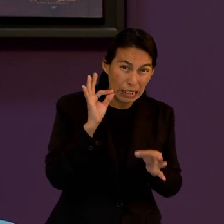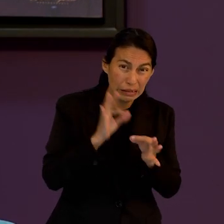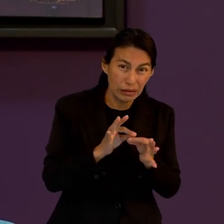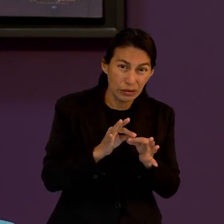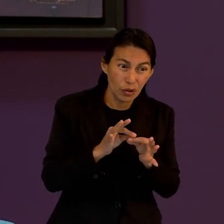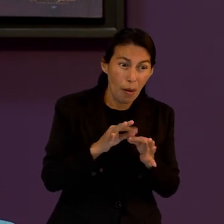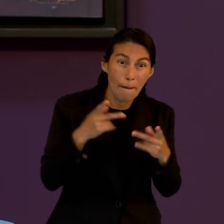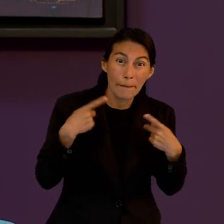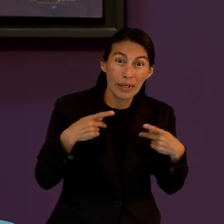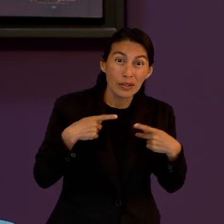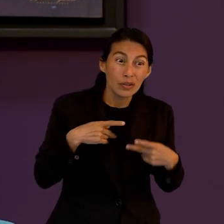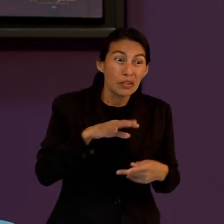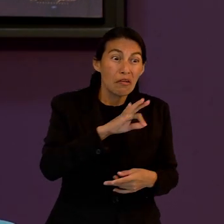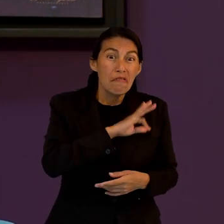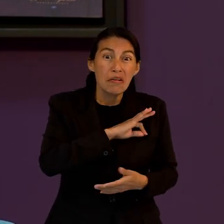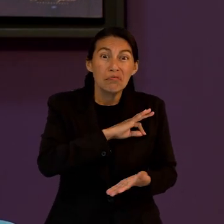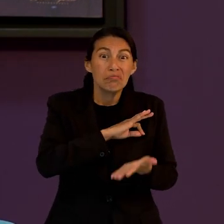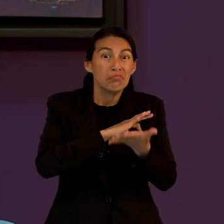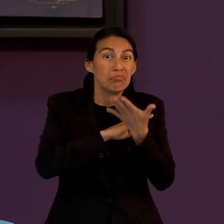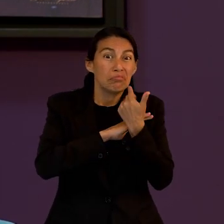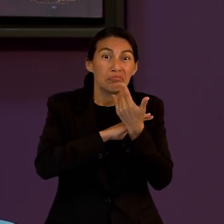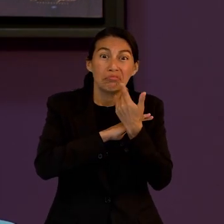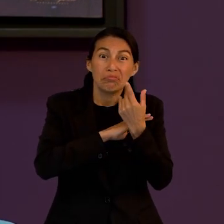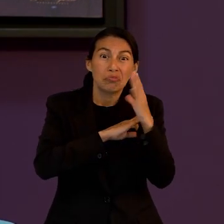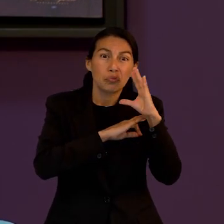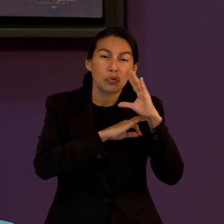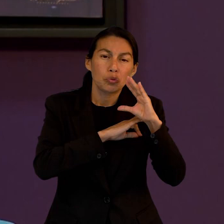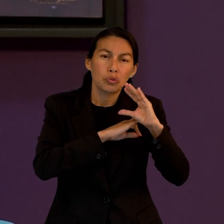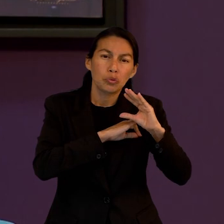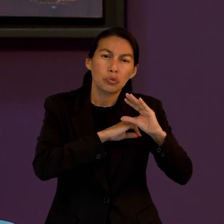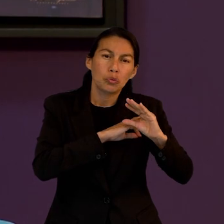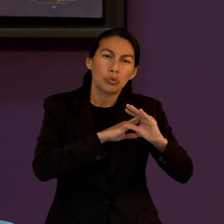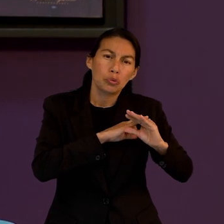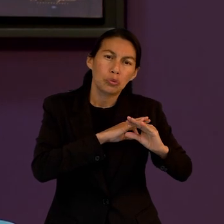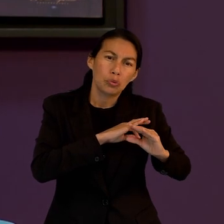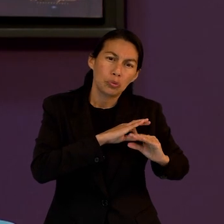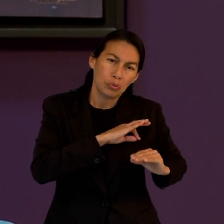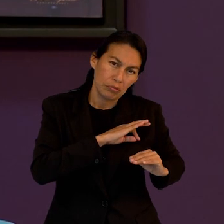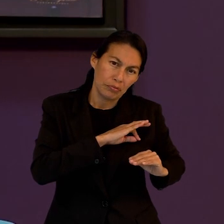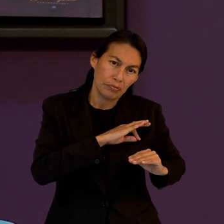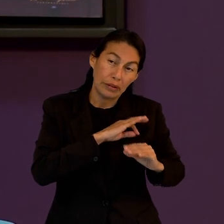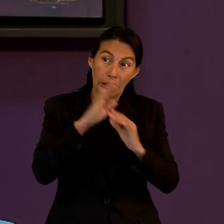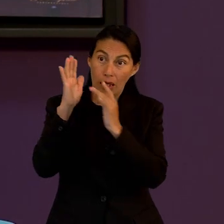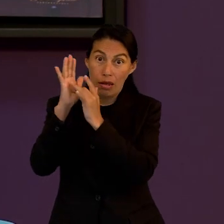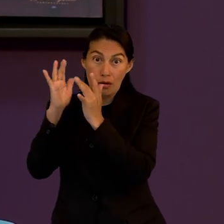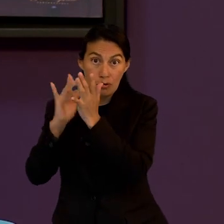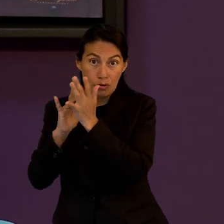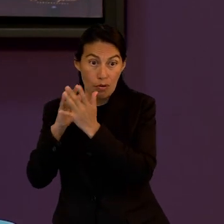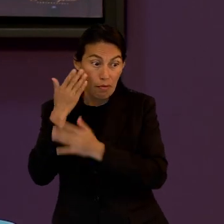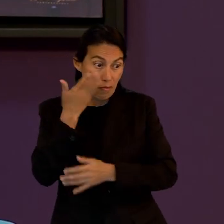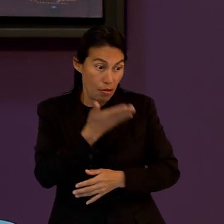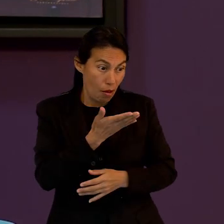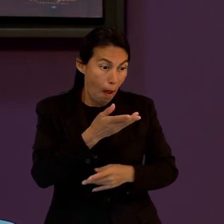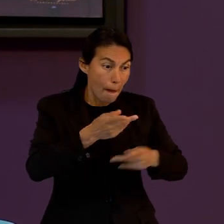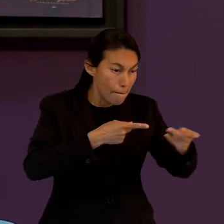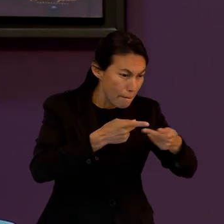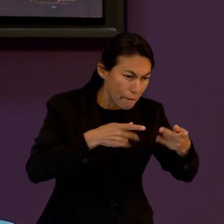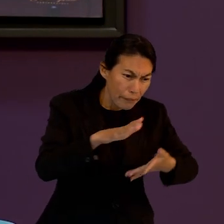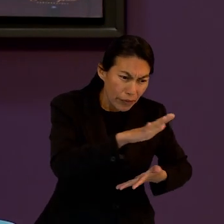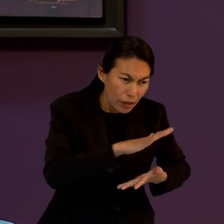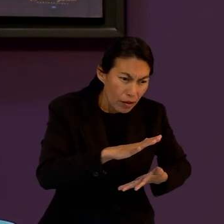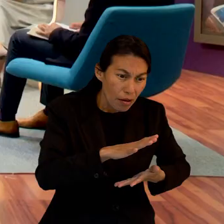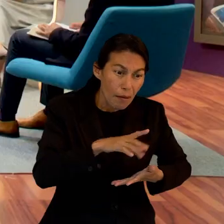faltó fe y dudaron en ese momento estuvieron pues él pidió no que se prepararan pero les faltó la